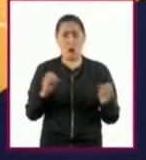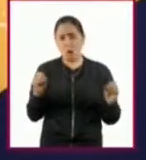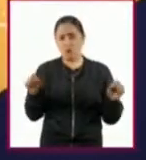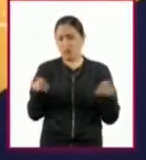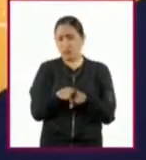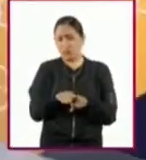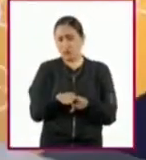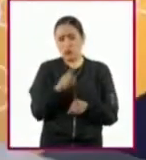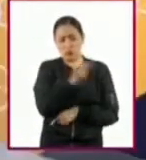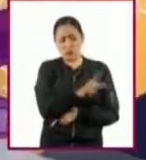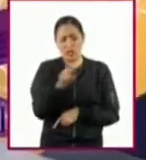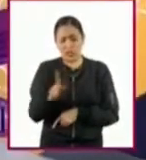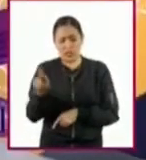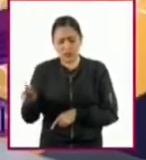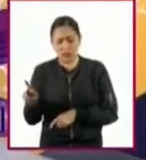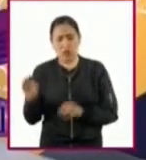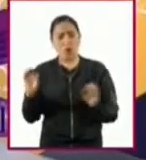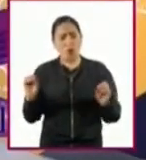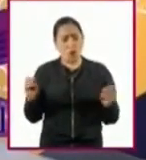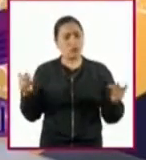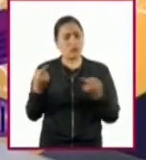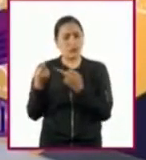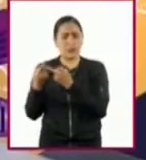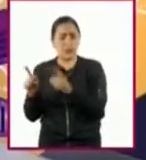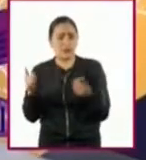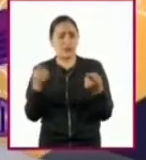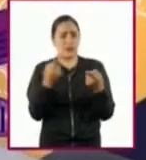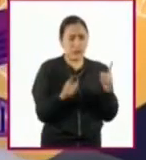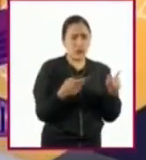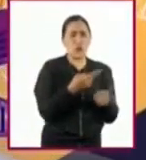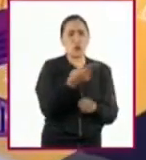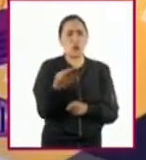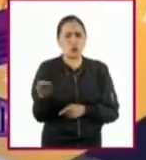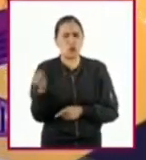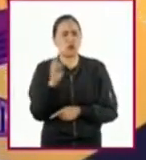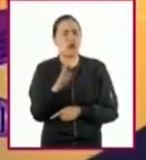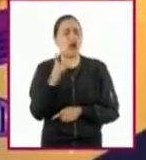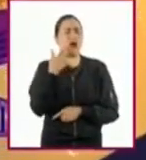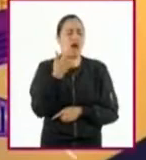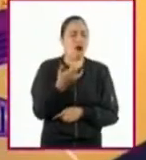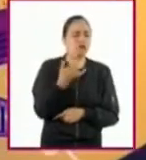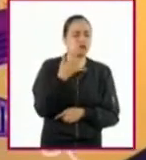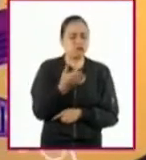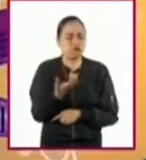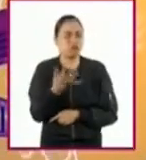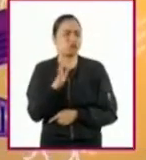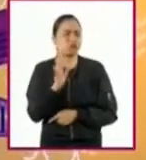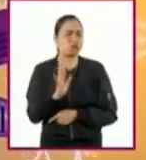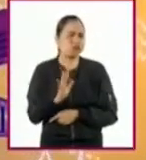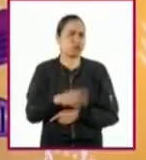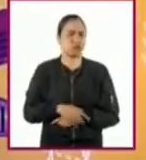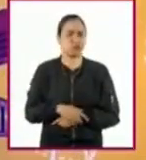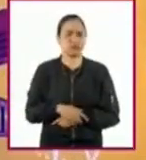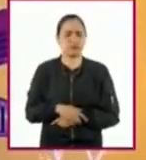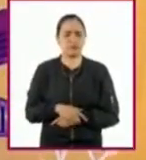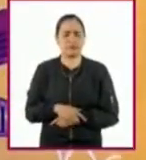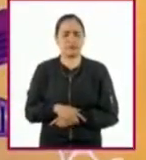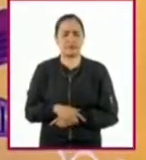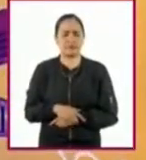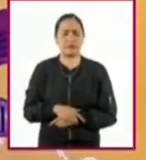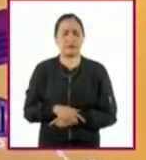congruentes? Repitan varias veces los trazos para construir diferentes triángulos con las medidas anteriores y